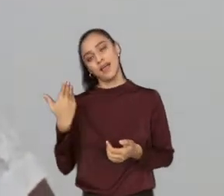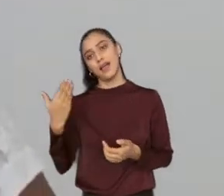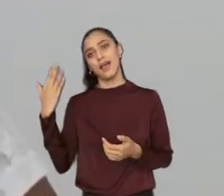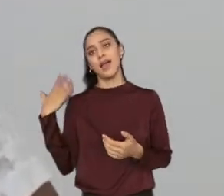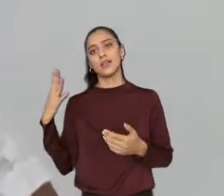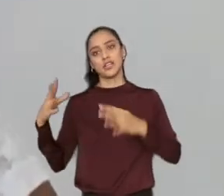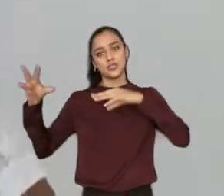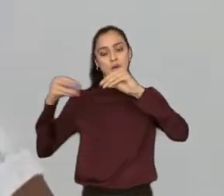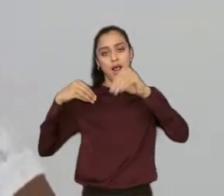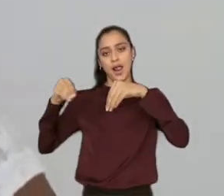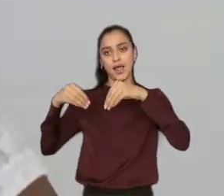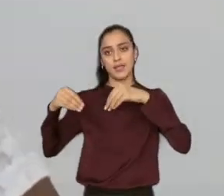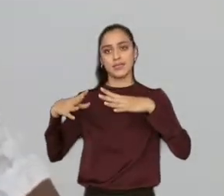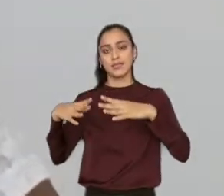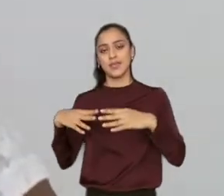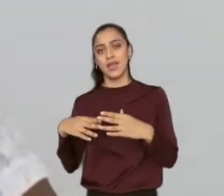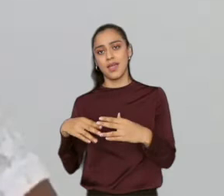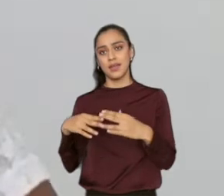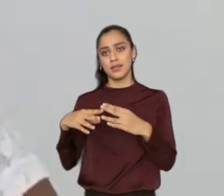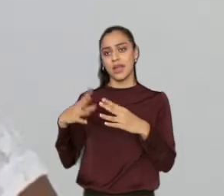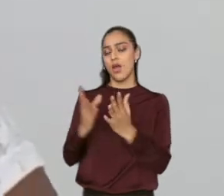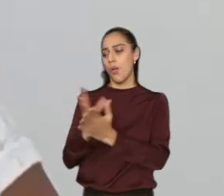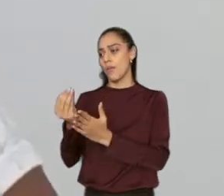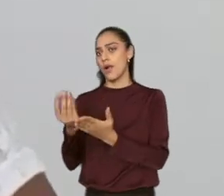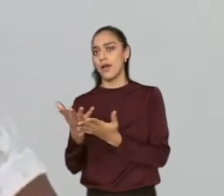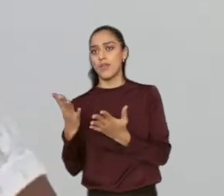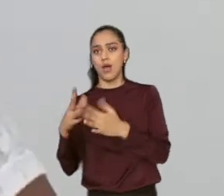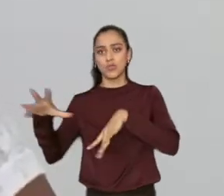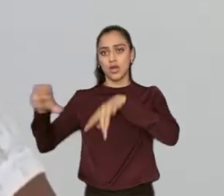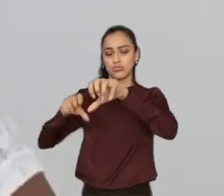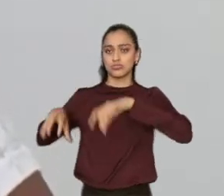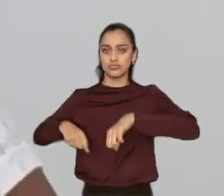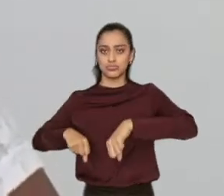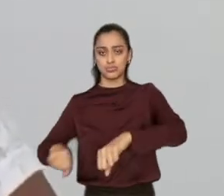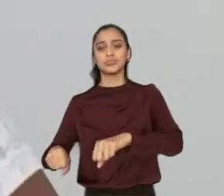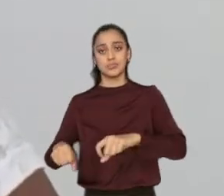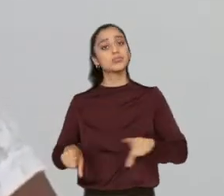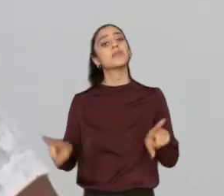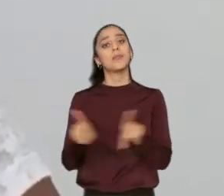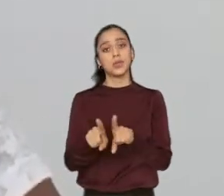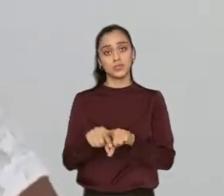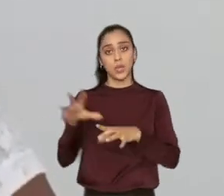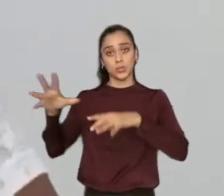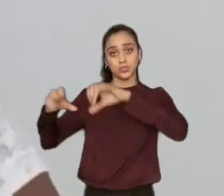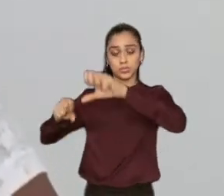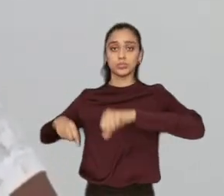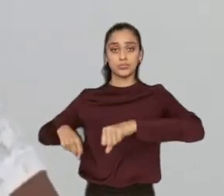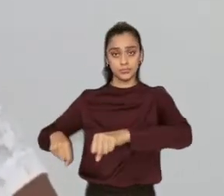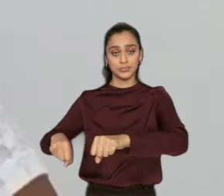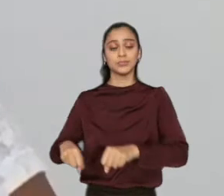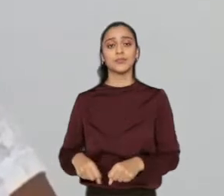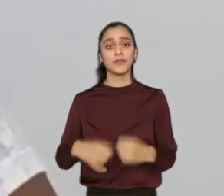Antes iba a la tienda, compraba las cosas, hacía el súper, hago el súper también.